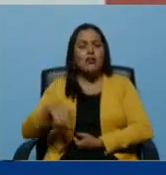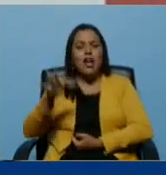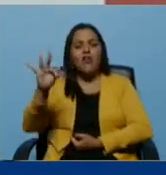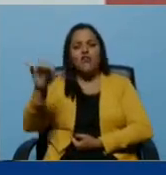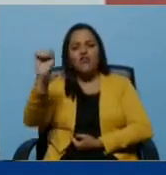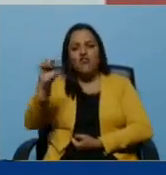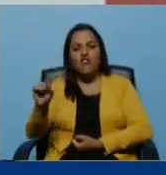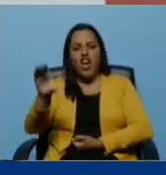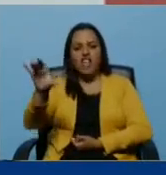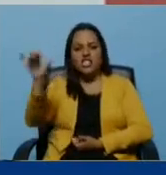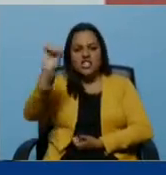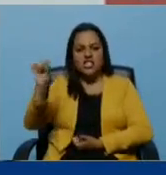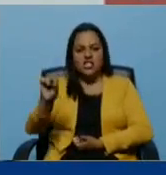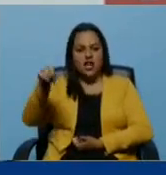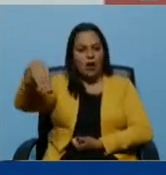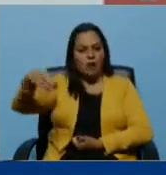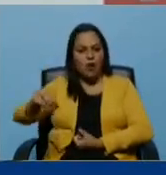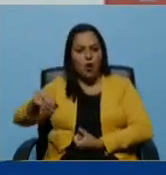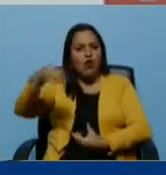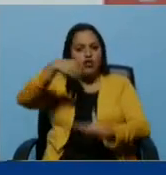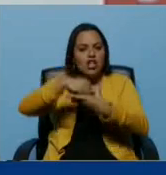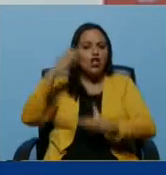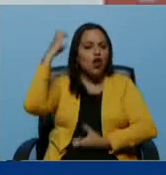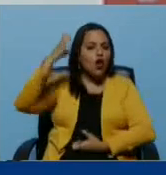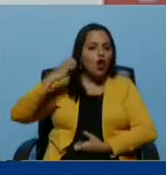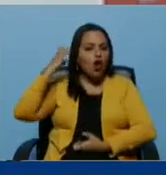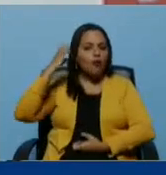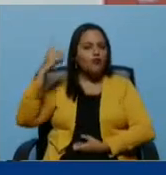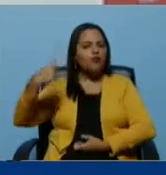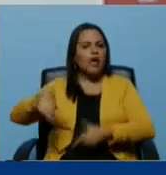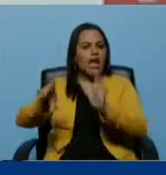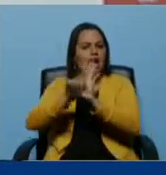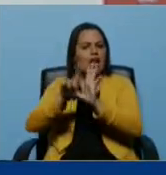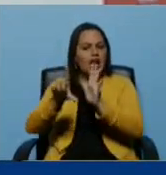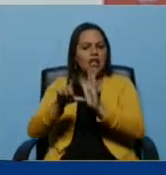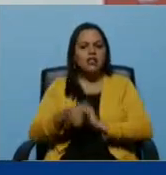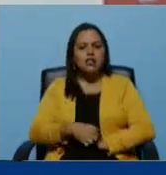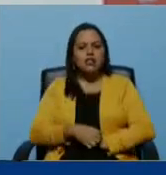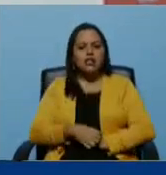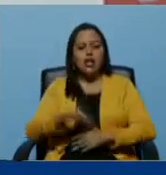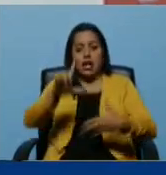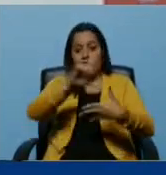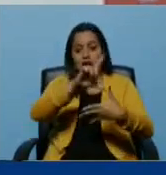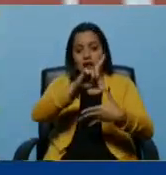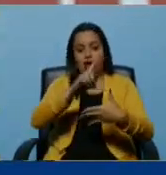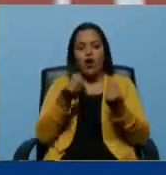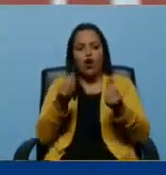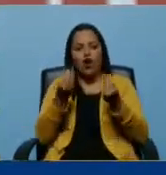Europa, en América Latina. ¿Cómo va esa ley, compañero diputado Jorge Rodríguez?